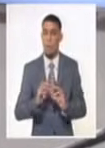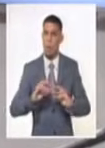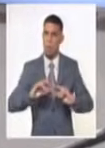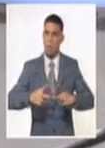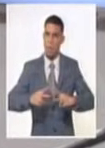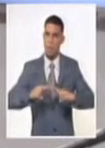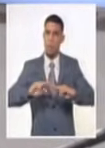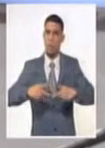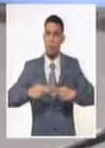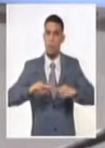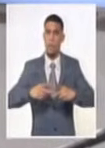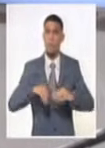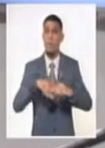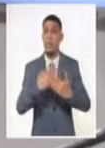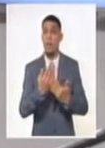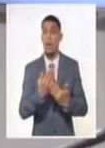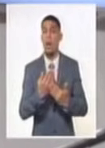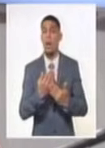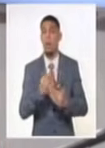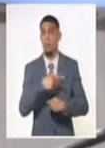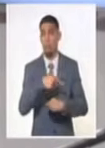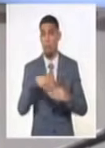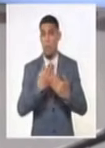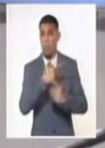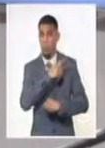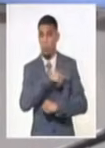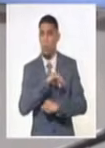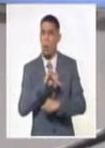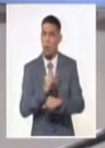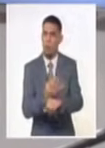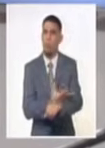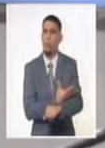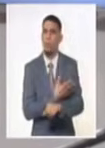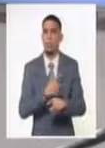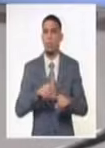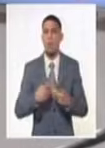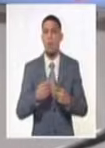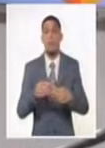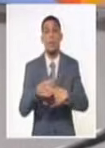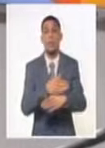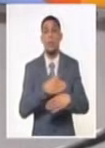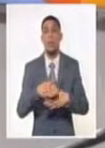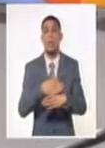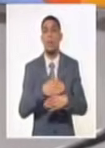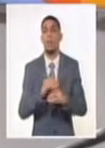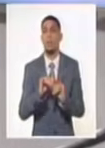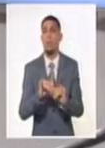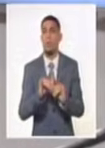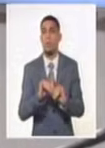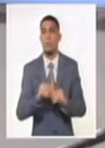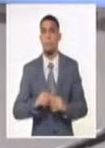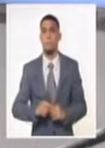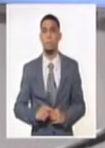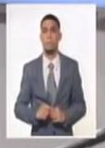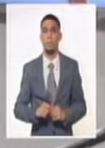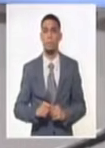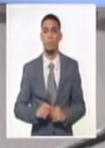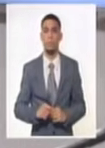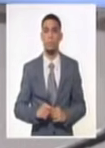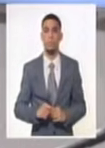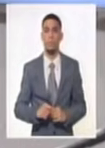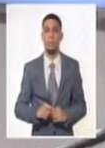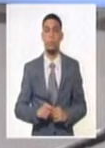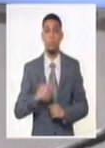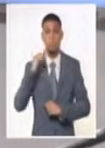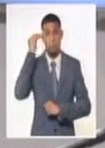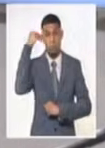Han sido días también muy emotivos, porque desde experiencias, bueno, superiores, muy novedosas, hasta lo cotidiano. Es decir, saber que cada